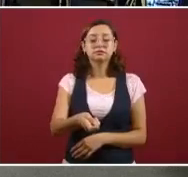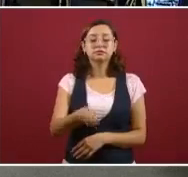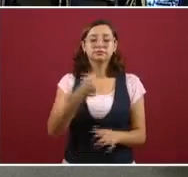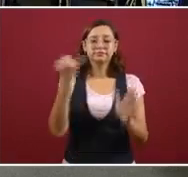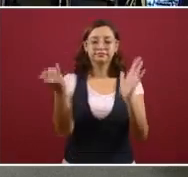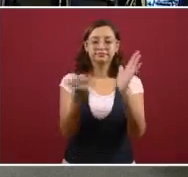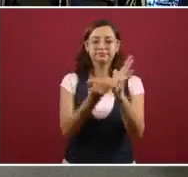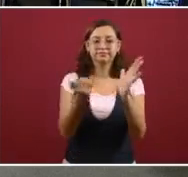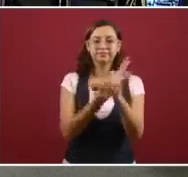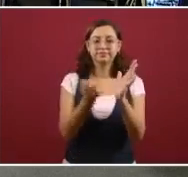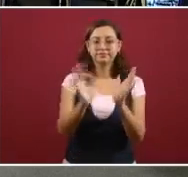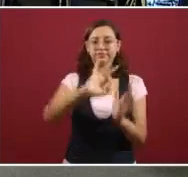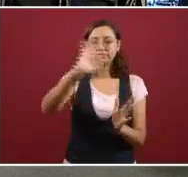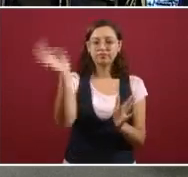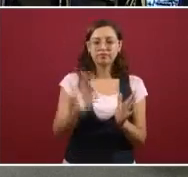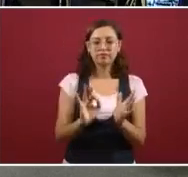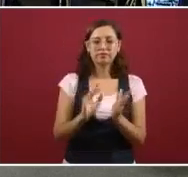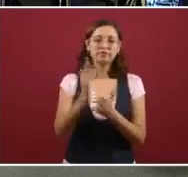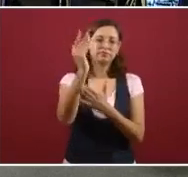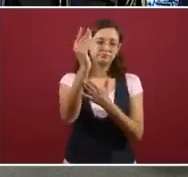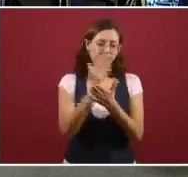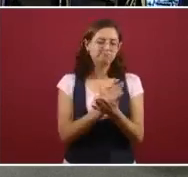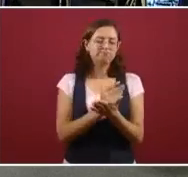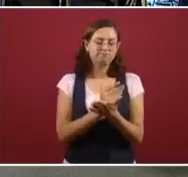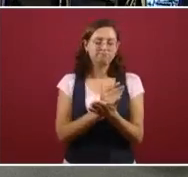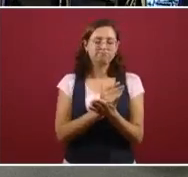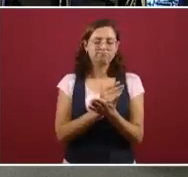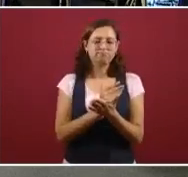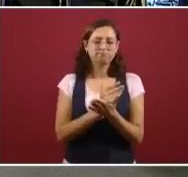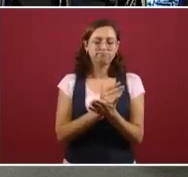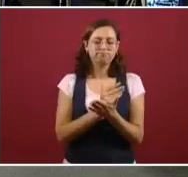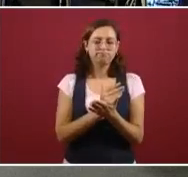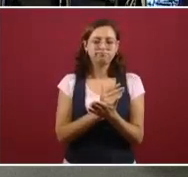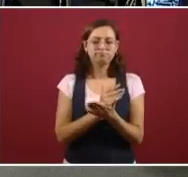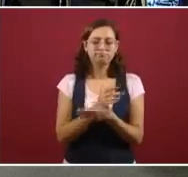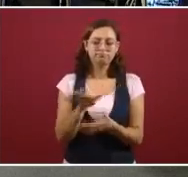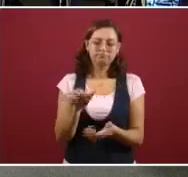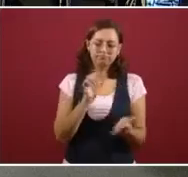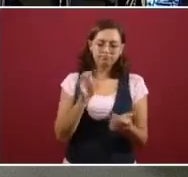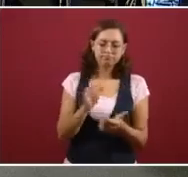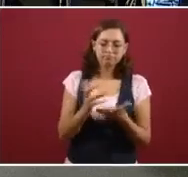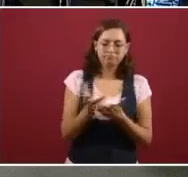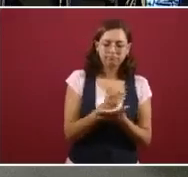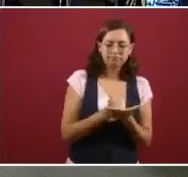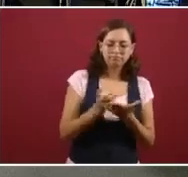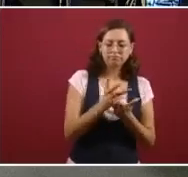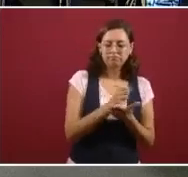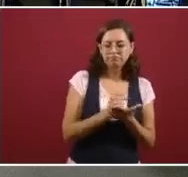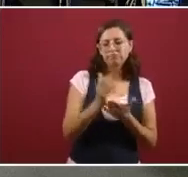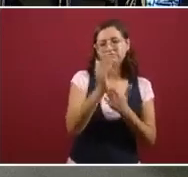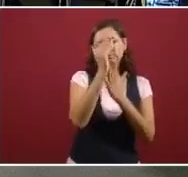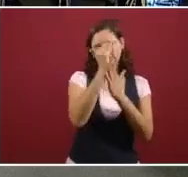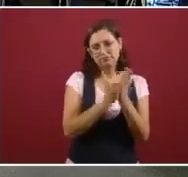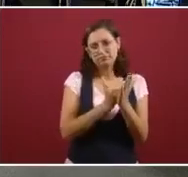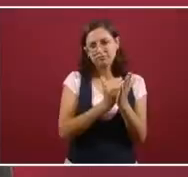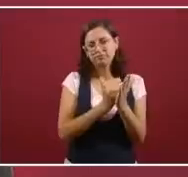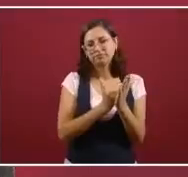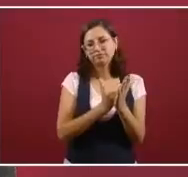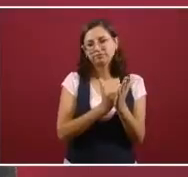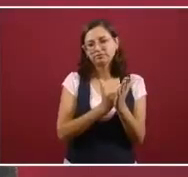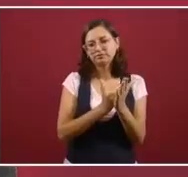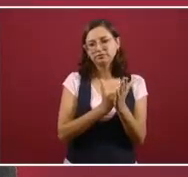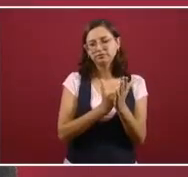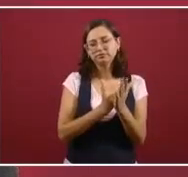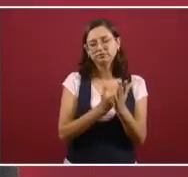márgenes, lo que tiene que ver con las comisiones, que esto se